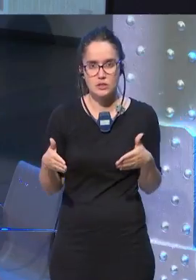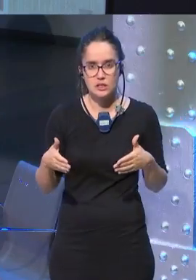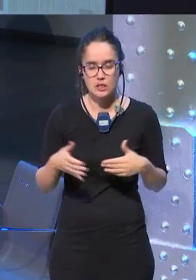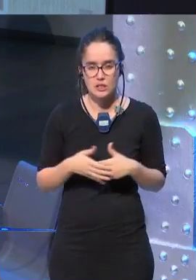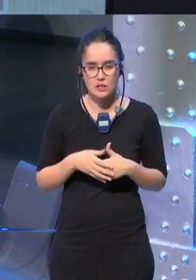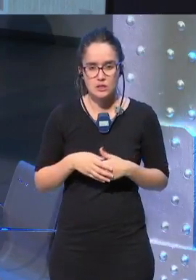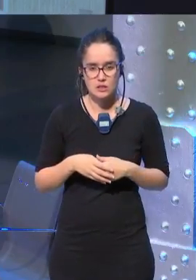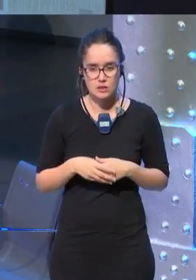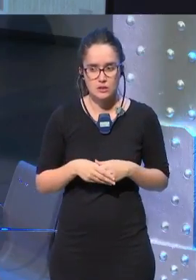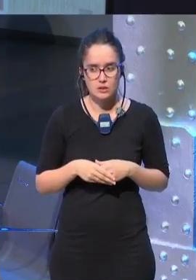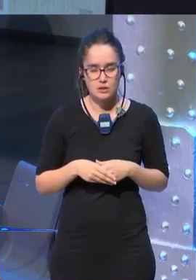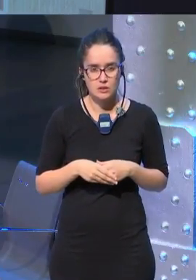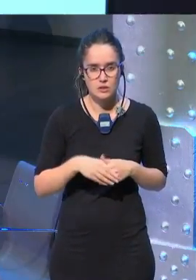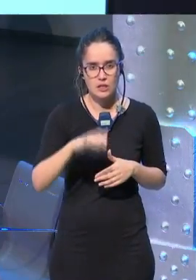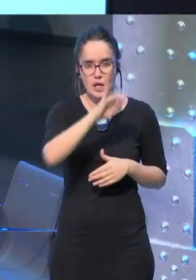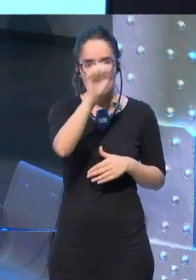de